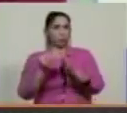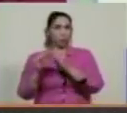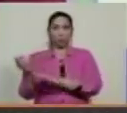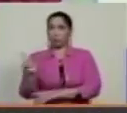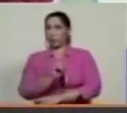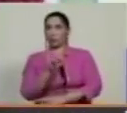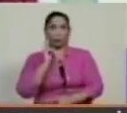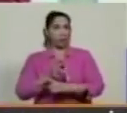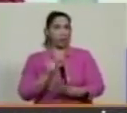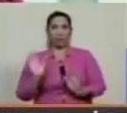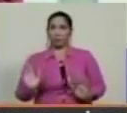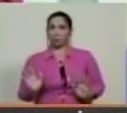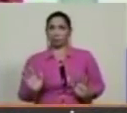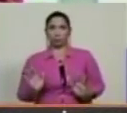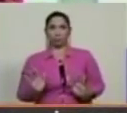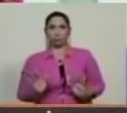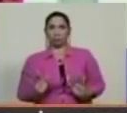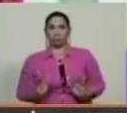No puede haber